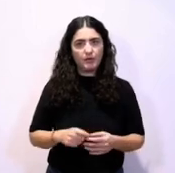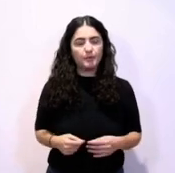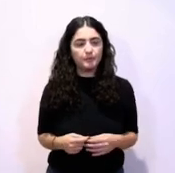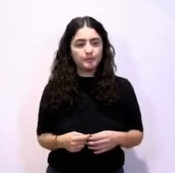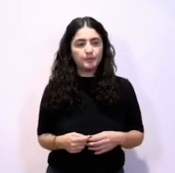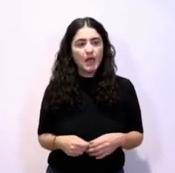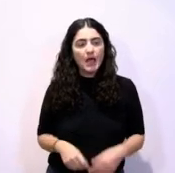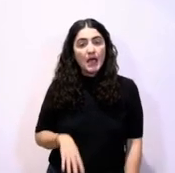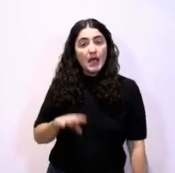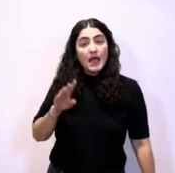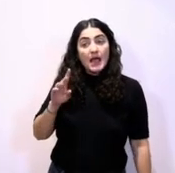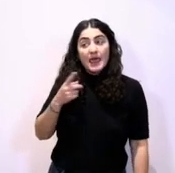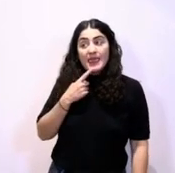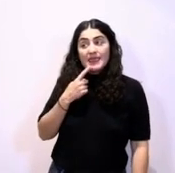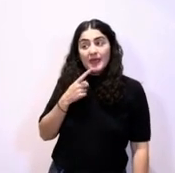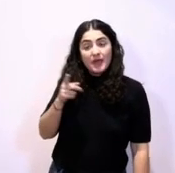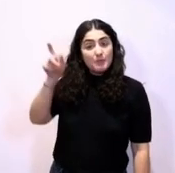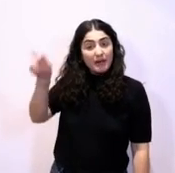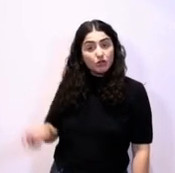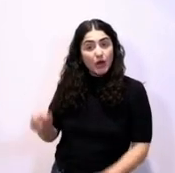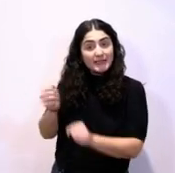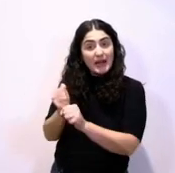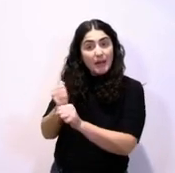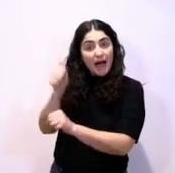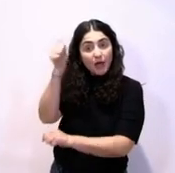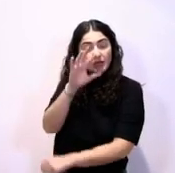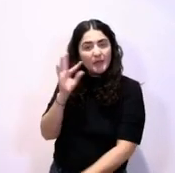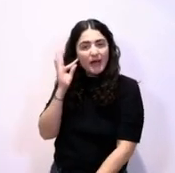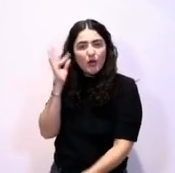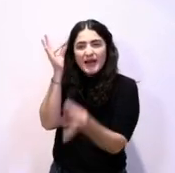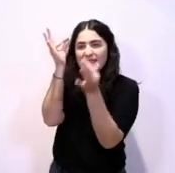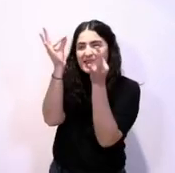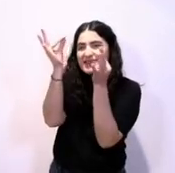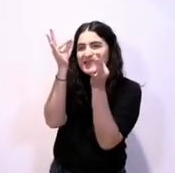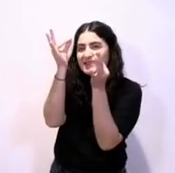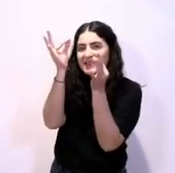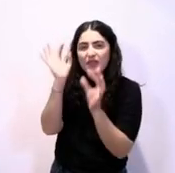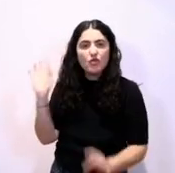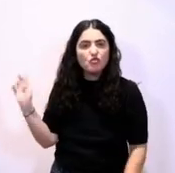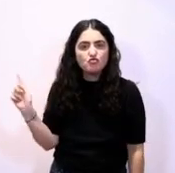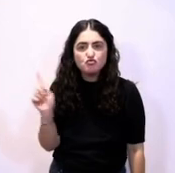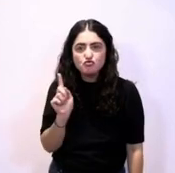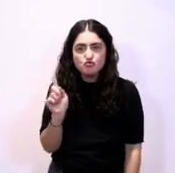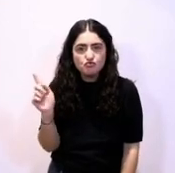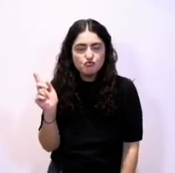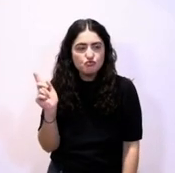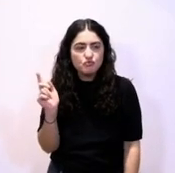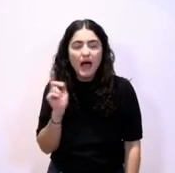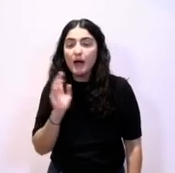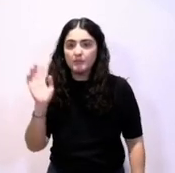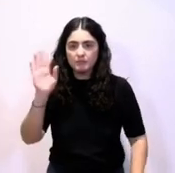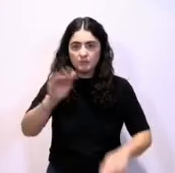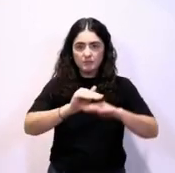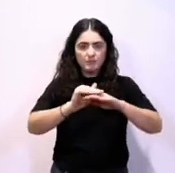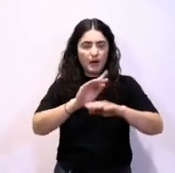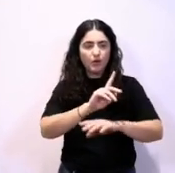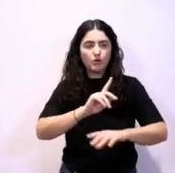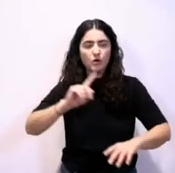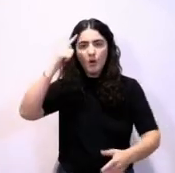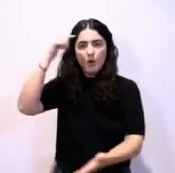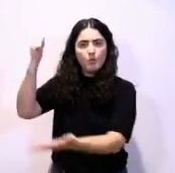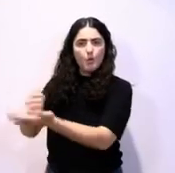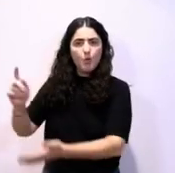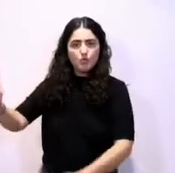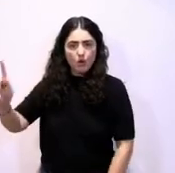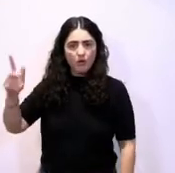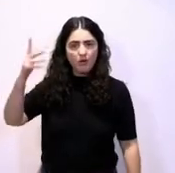Llamar a una persona trabajador o trabajadora no estigmatiza. No estigmatiza. Es una cuestión